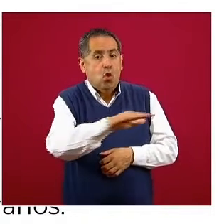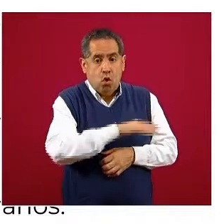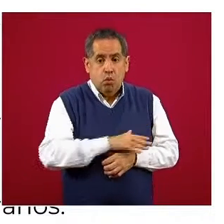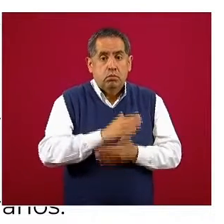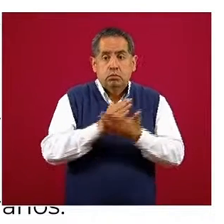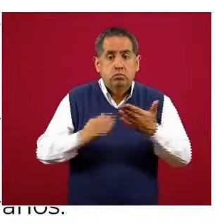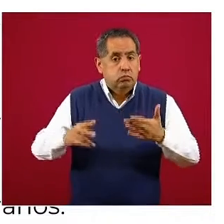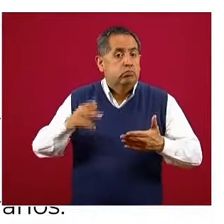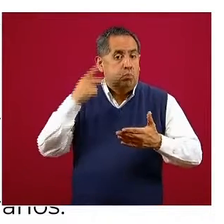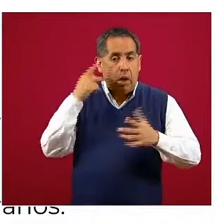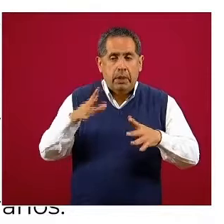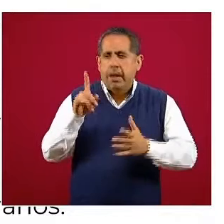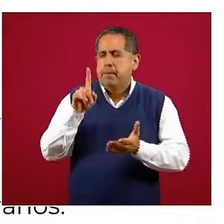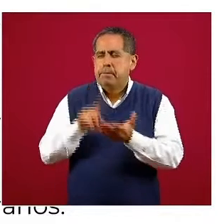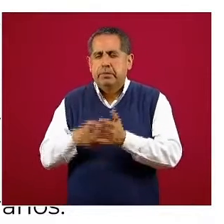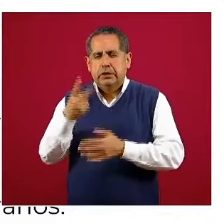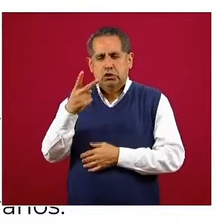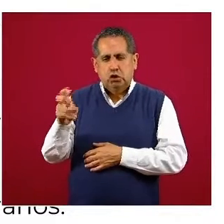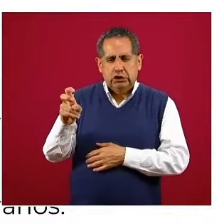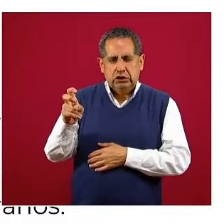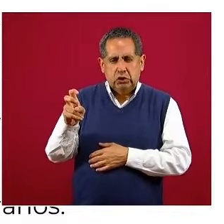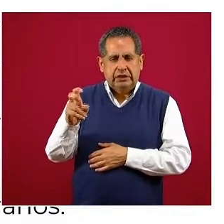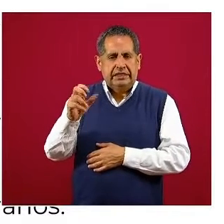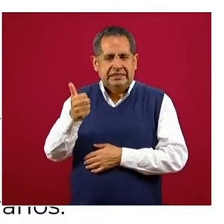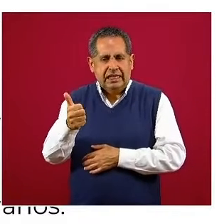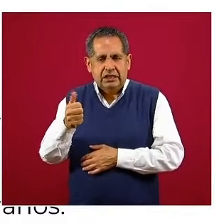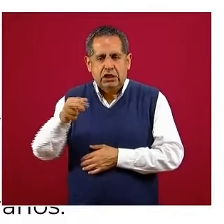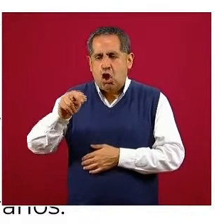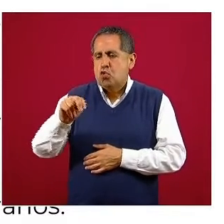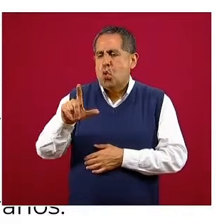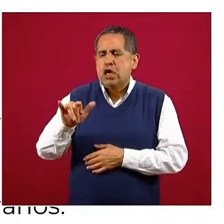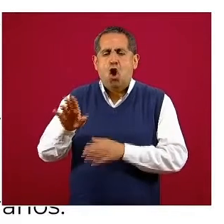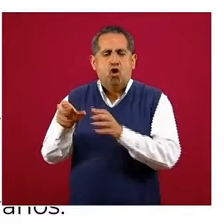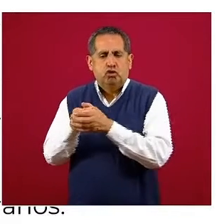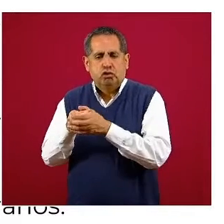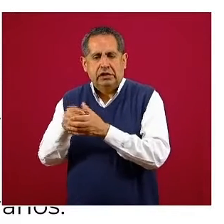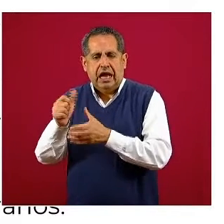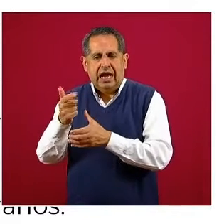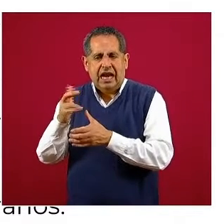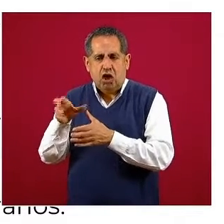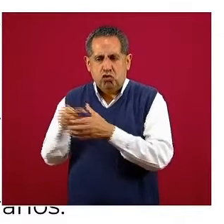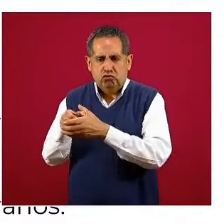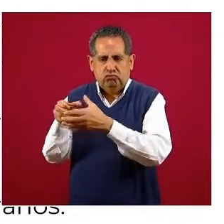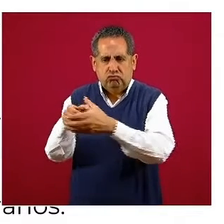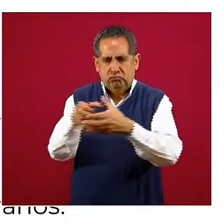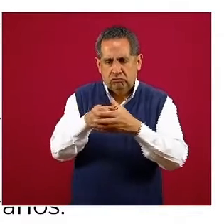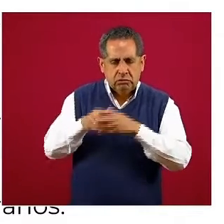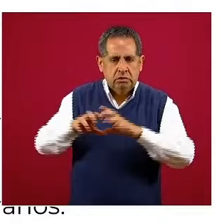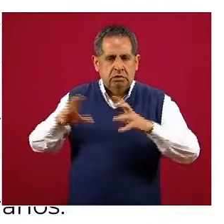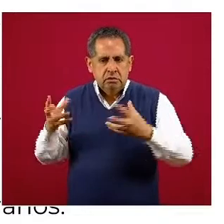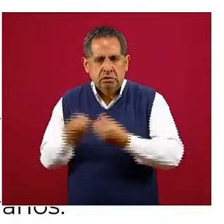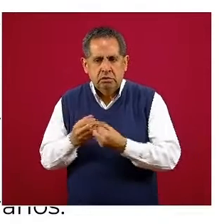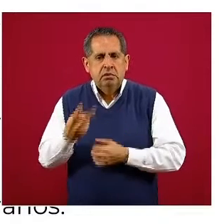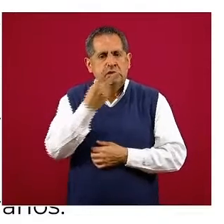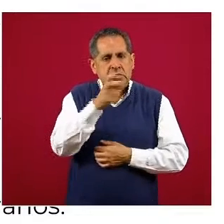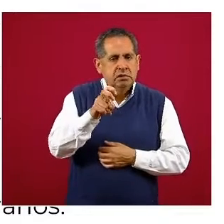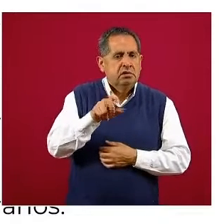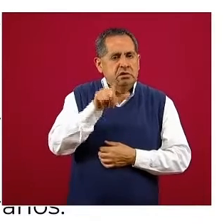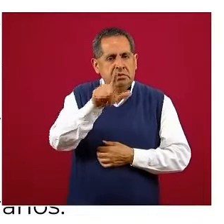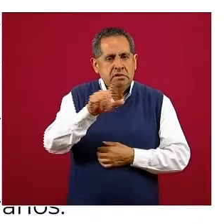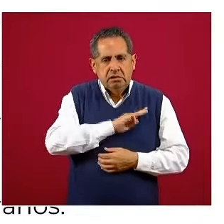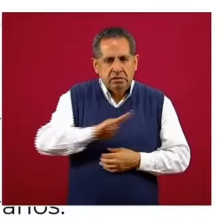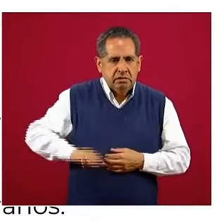del Gobierno del Estado, amigos de los medios de comunicación. La siguiente, por favor. La